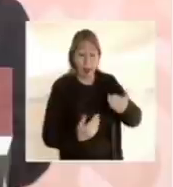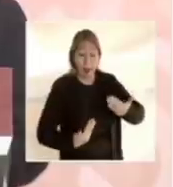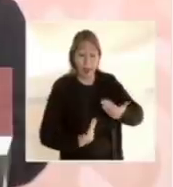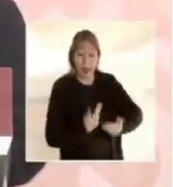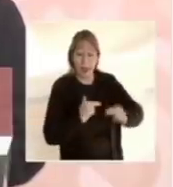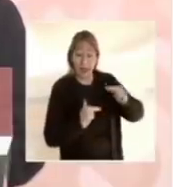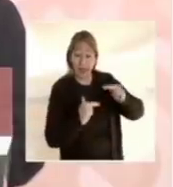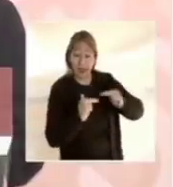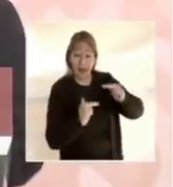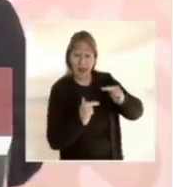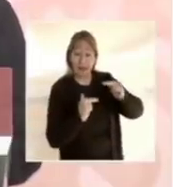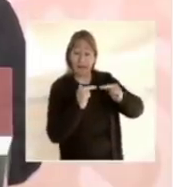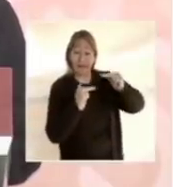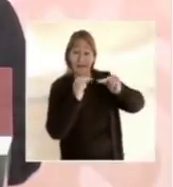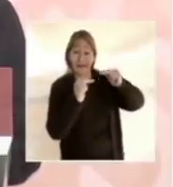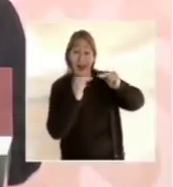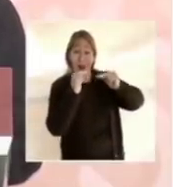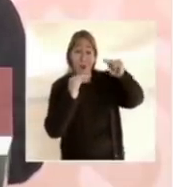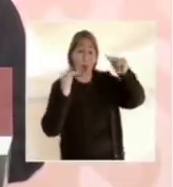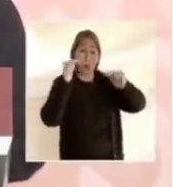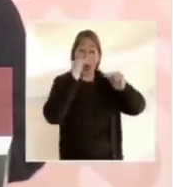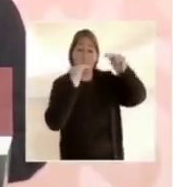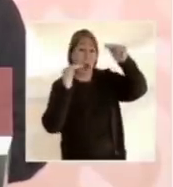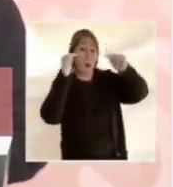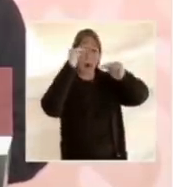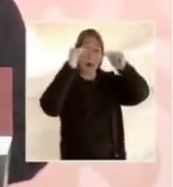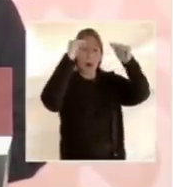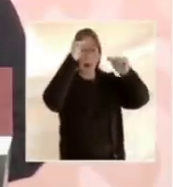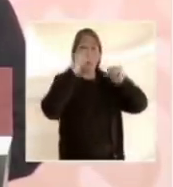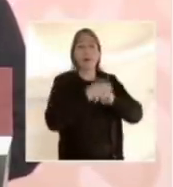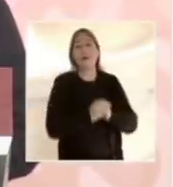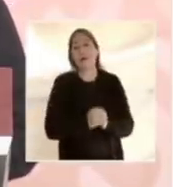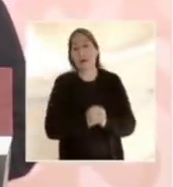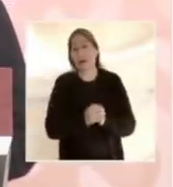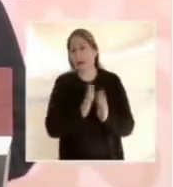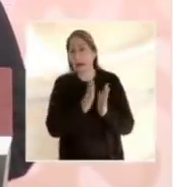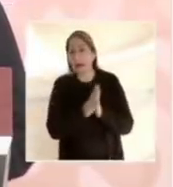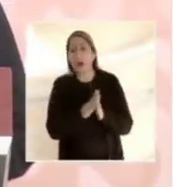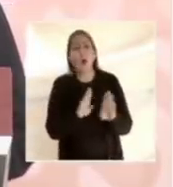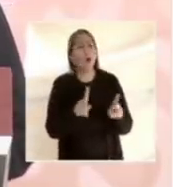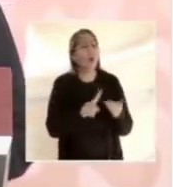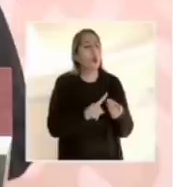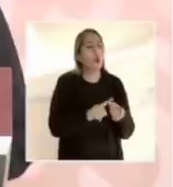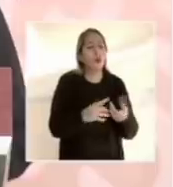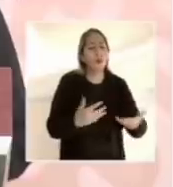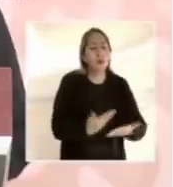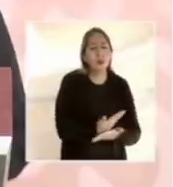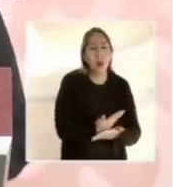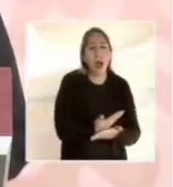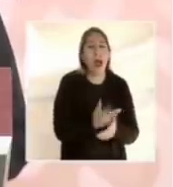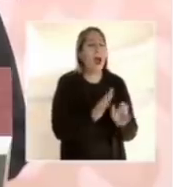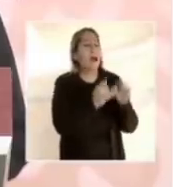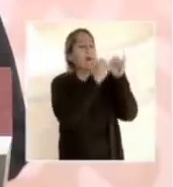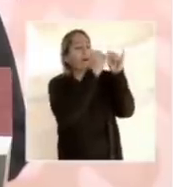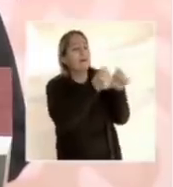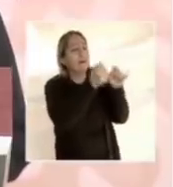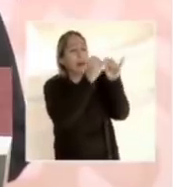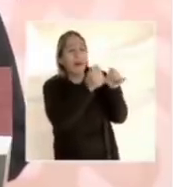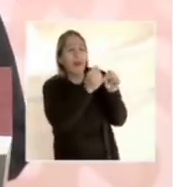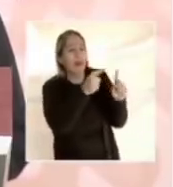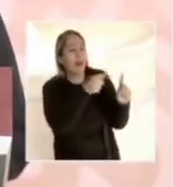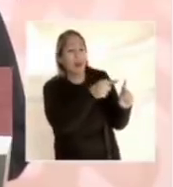e identidad el méxico profundo como sostengo